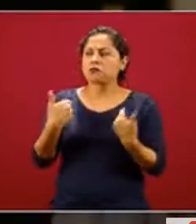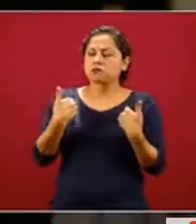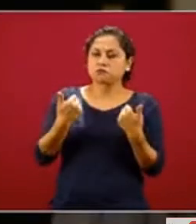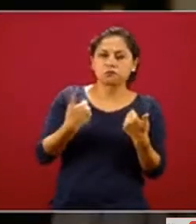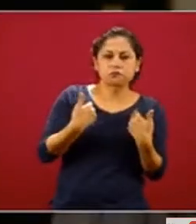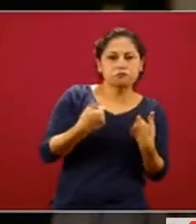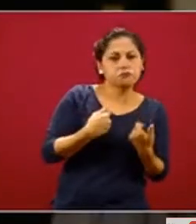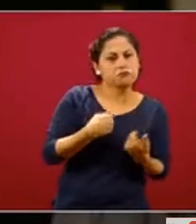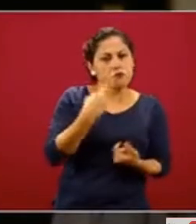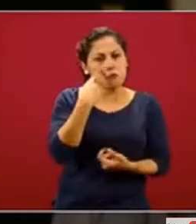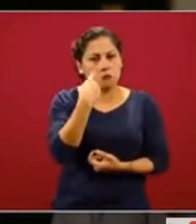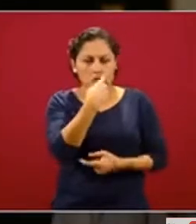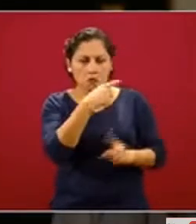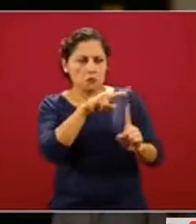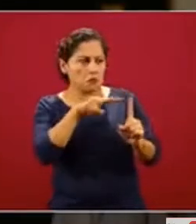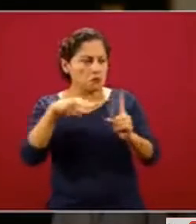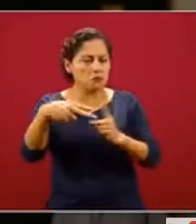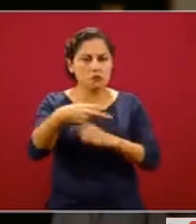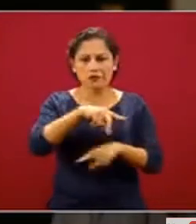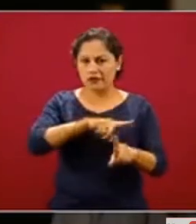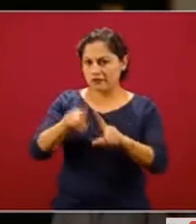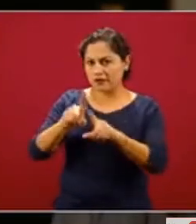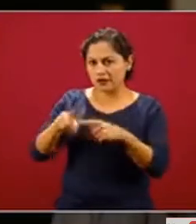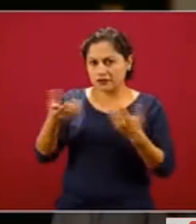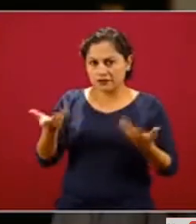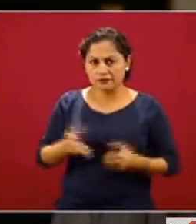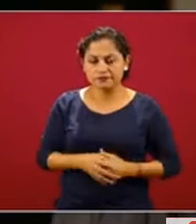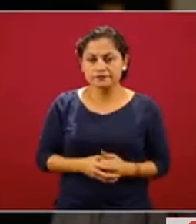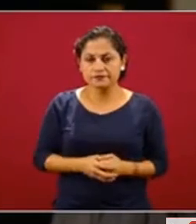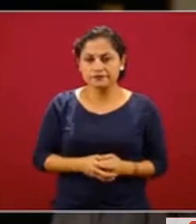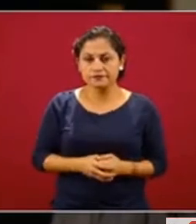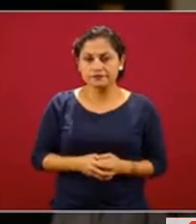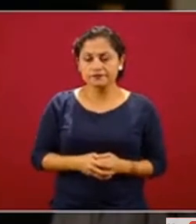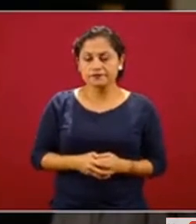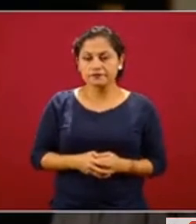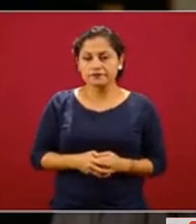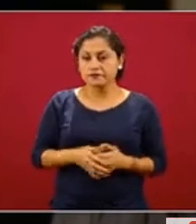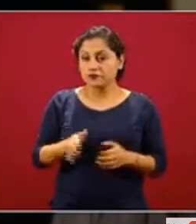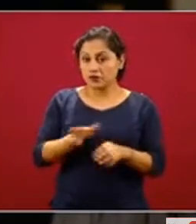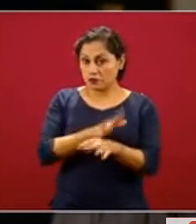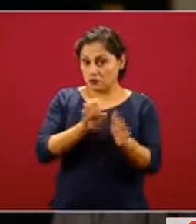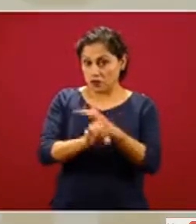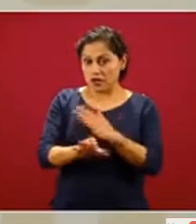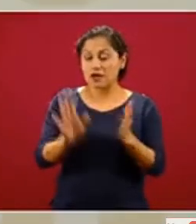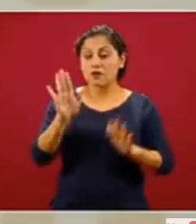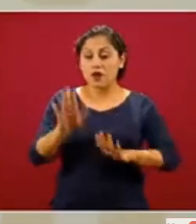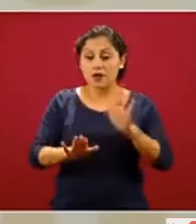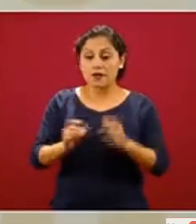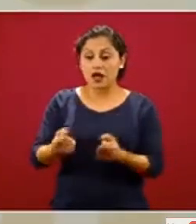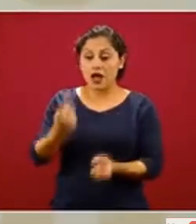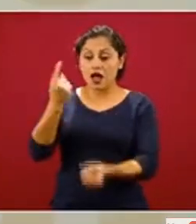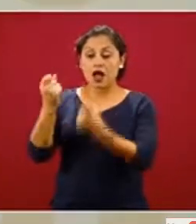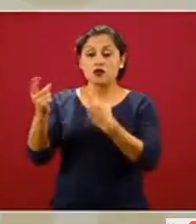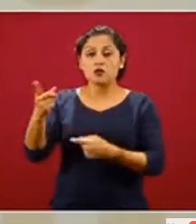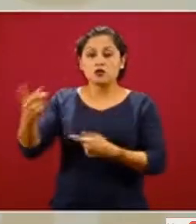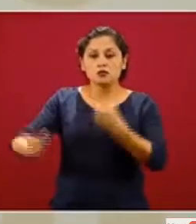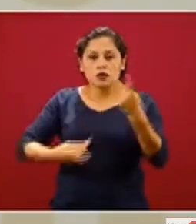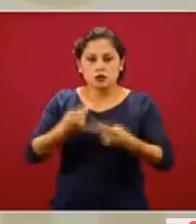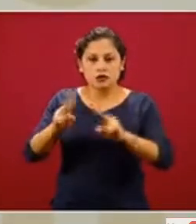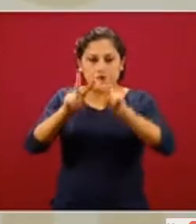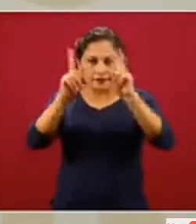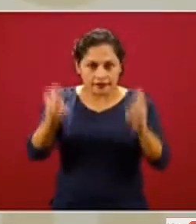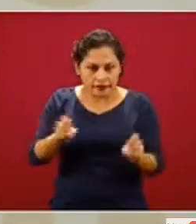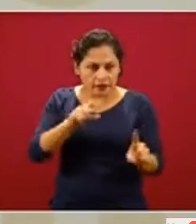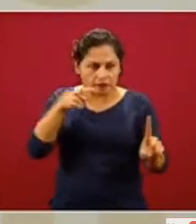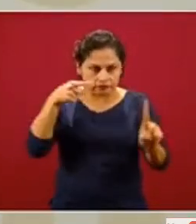los elementos con los que uno cuenta. En algunos casos había más interés en temas específicos, en